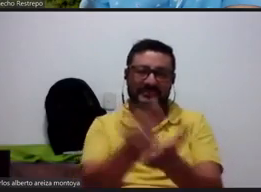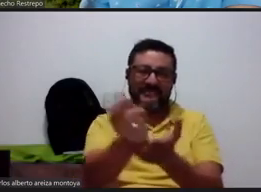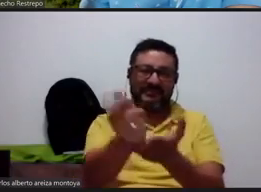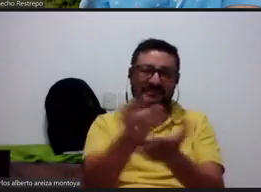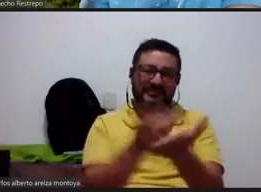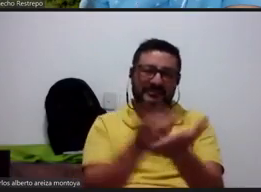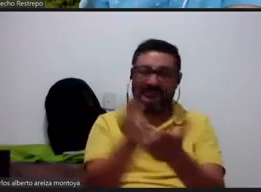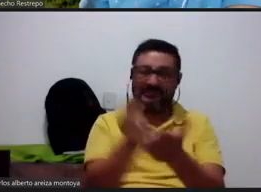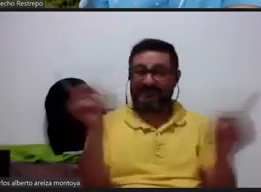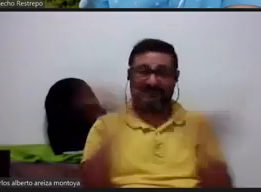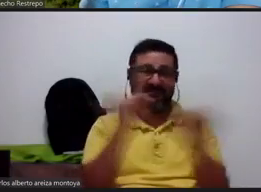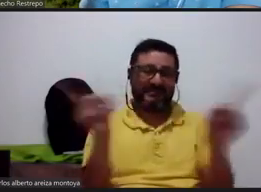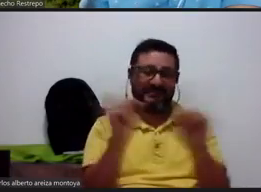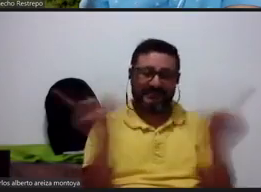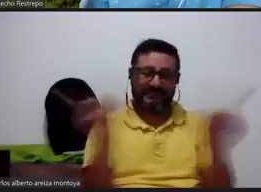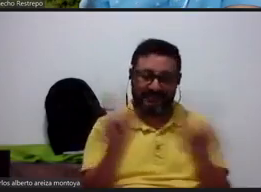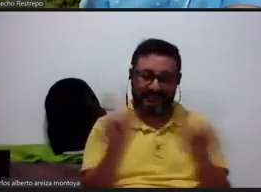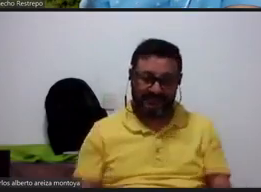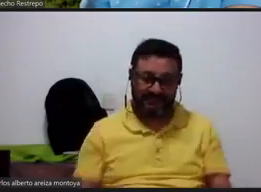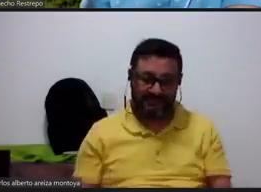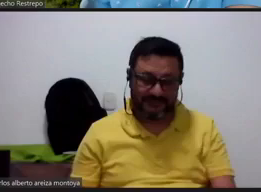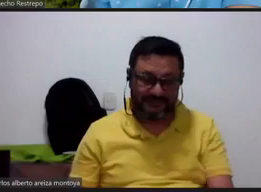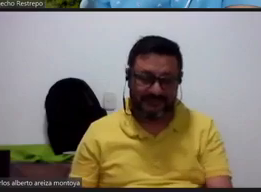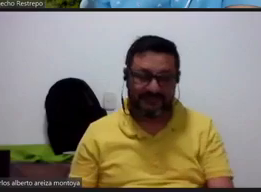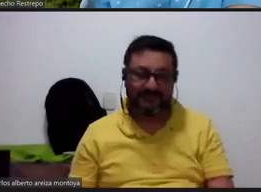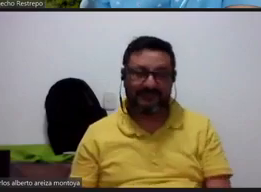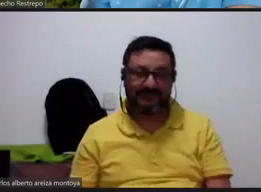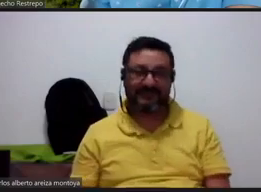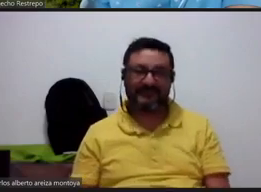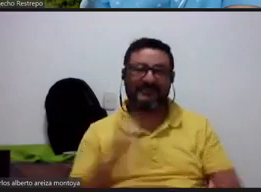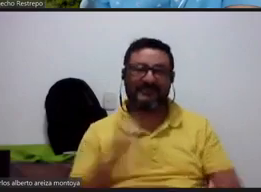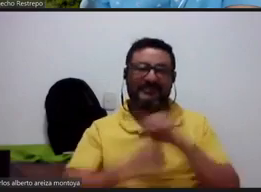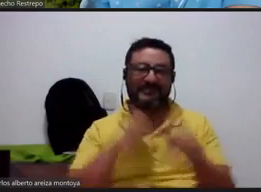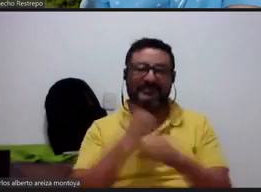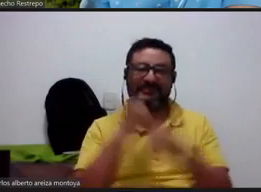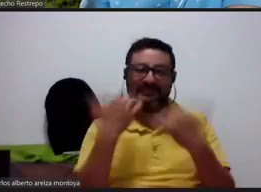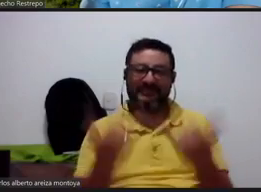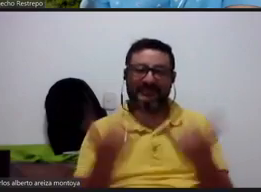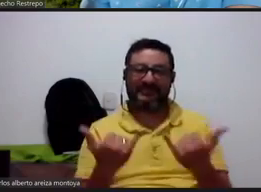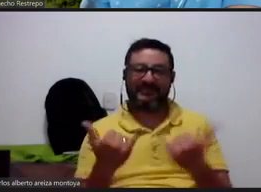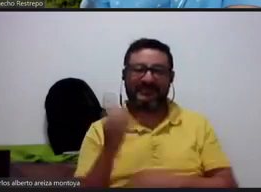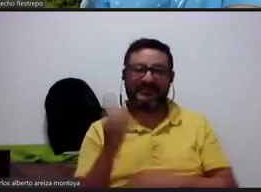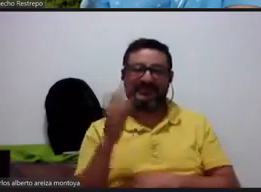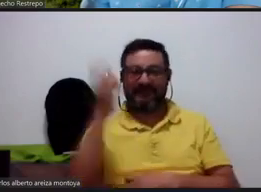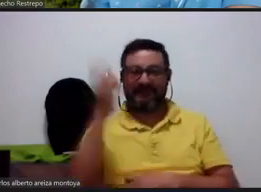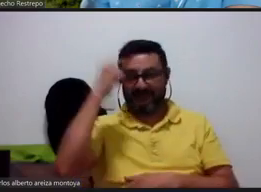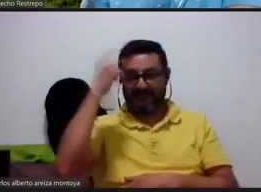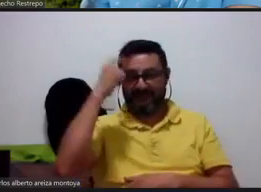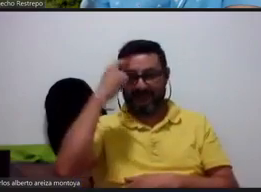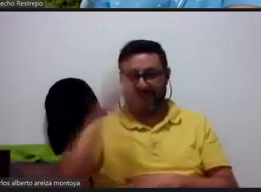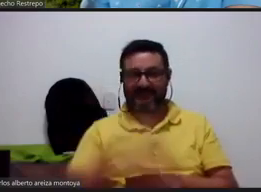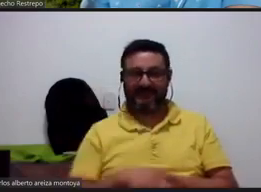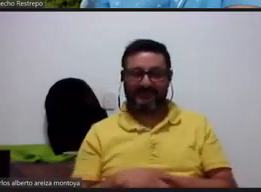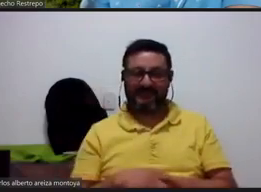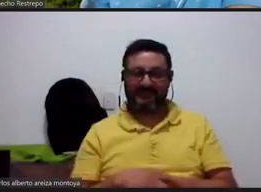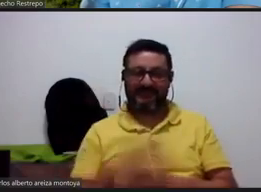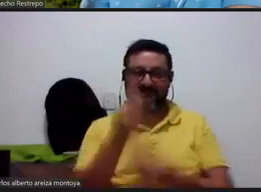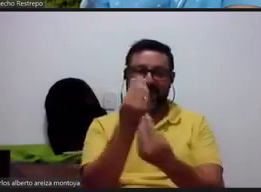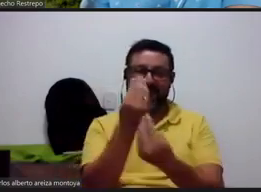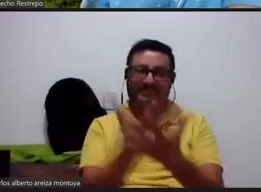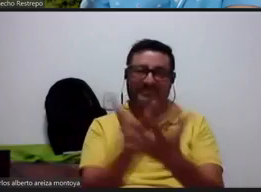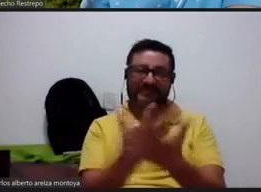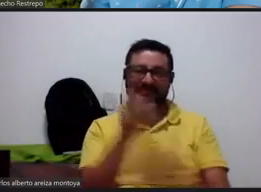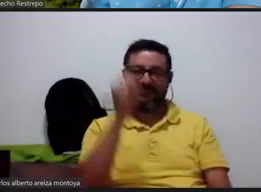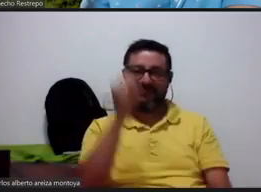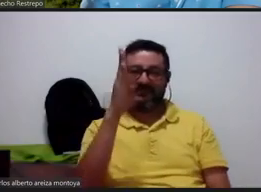funciones. Que hoy, empezando un año después de pandemia, están pensando en hacer como una reestructuración del club, pensando en